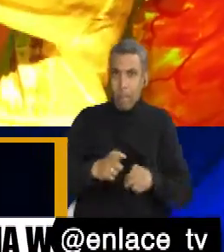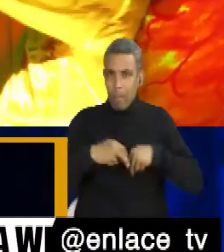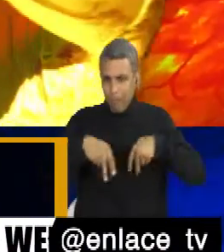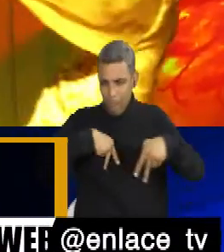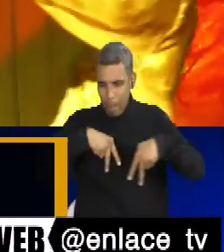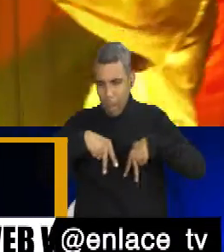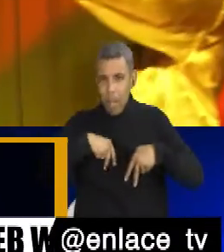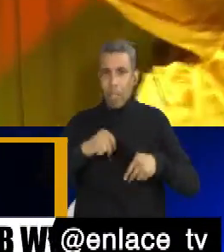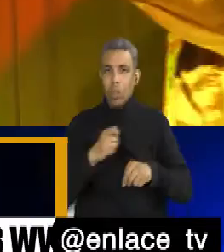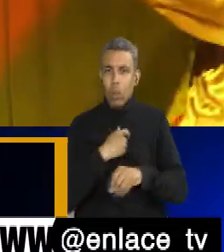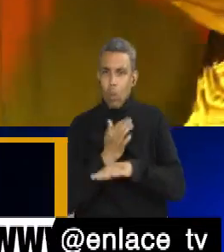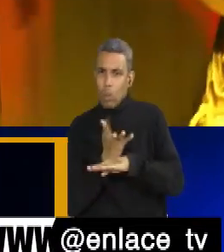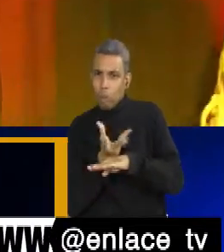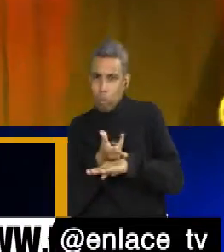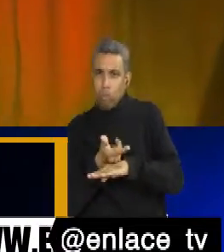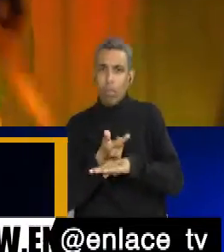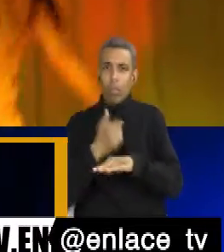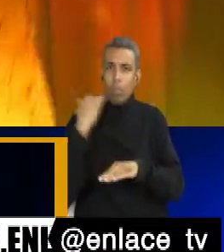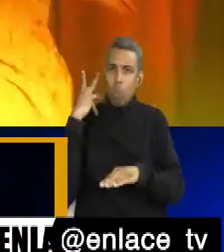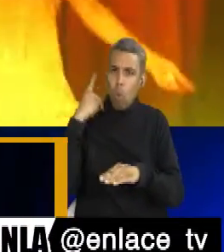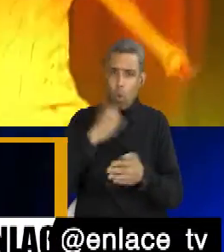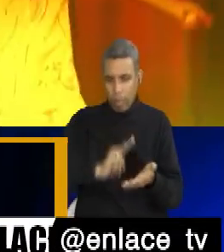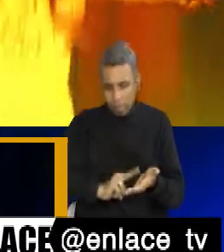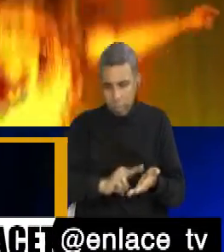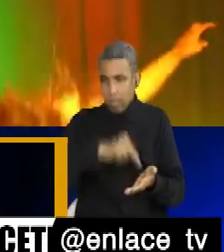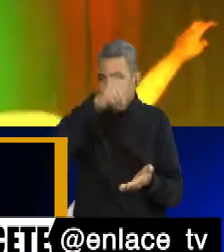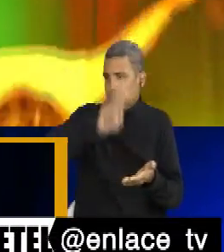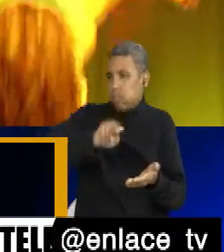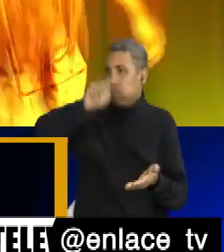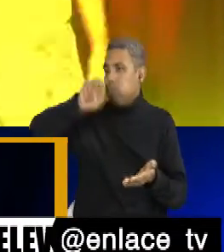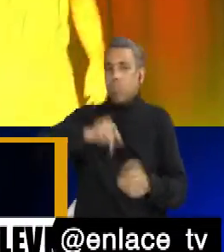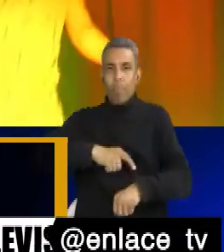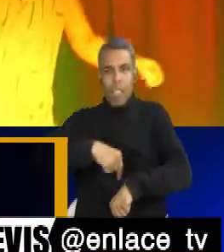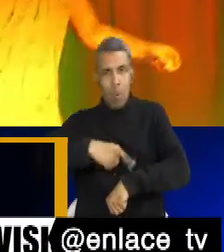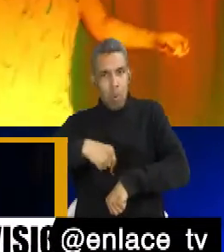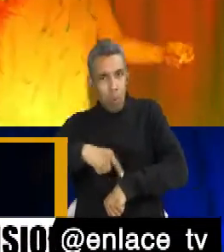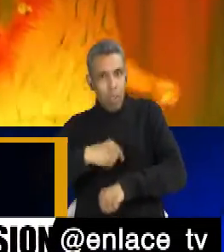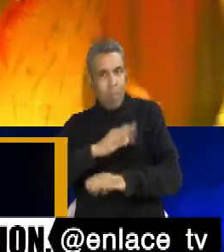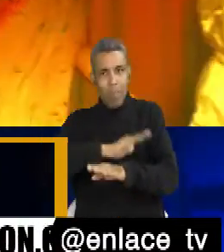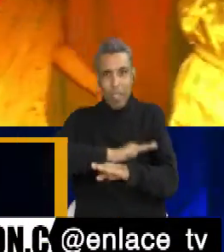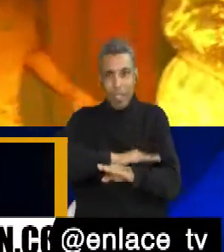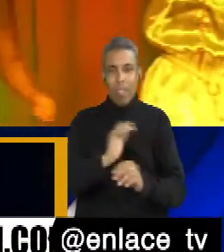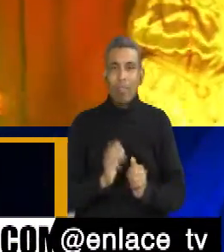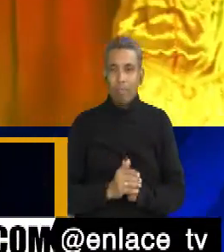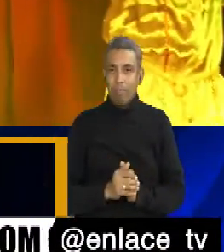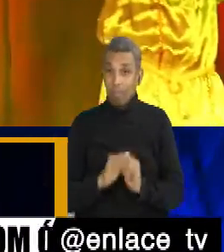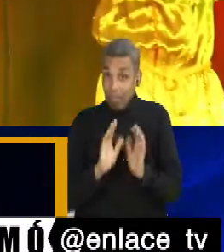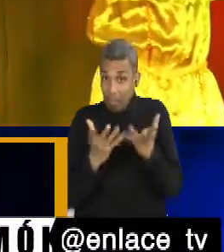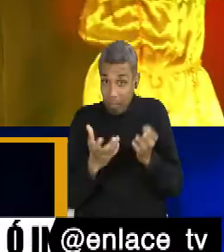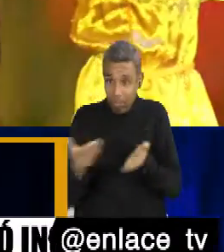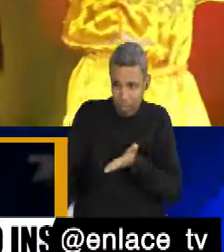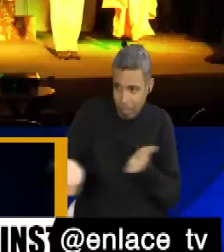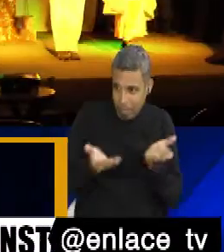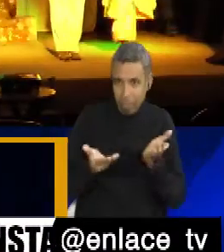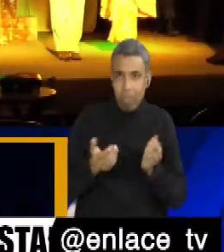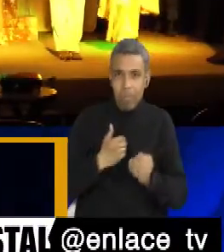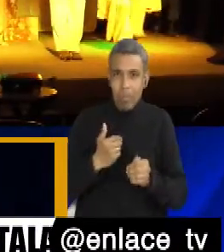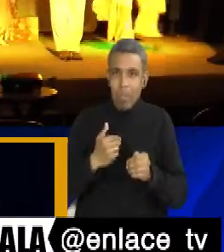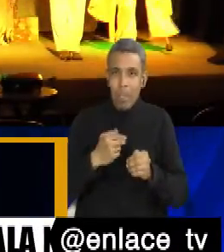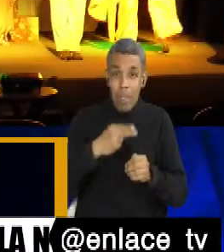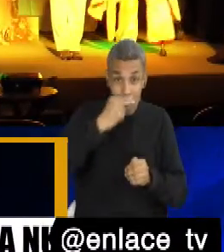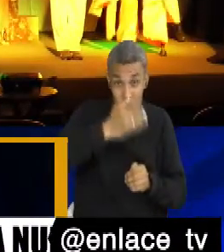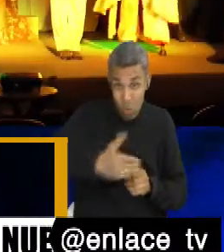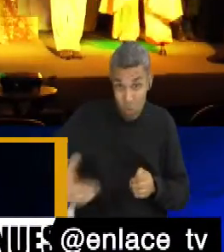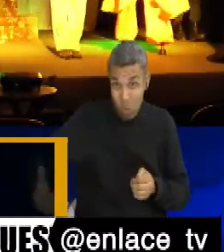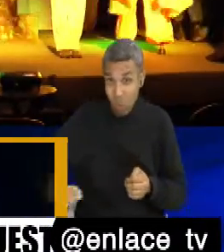plástica o la pintura todos los días en horas de la tarde, Janet. Entonces está abierta la invitación para que aquellos papitos que